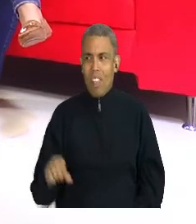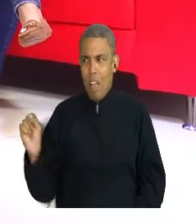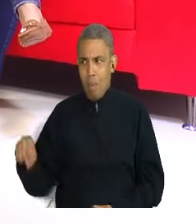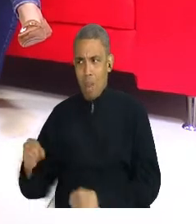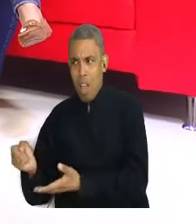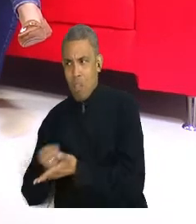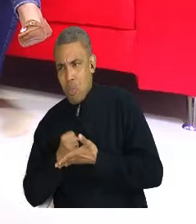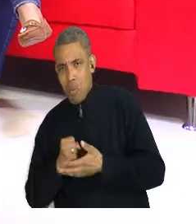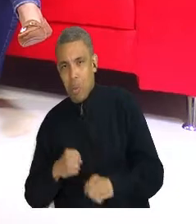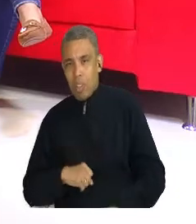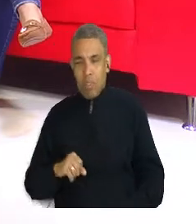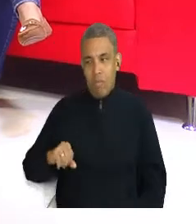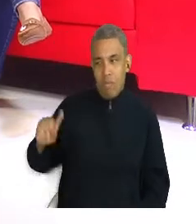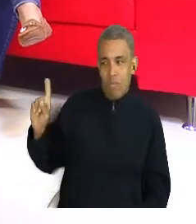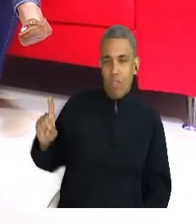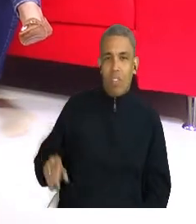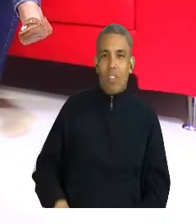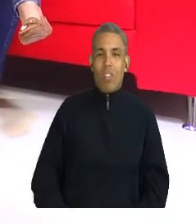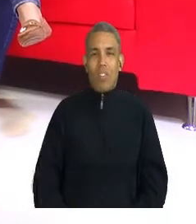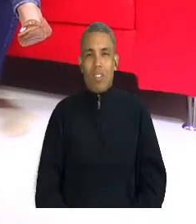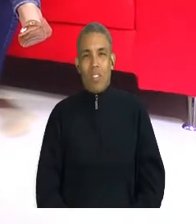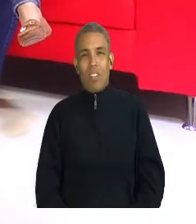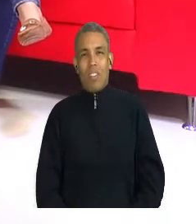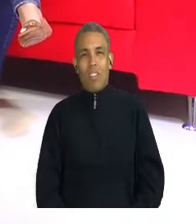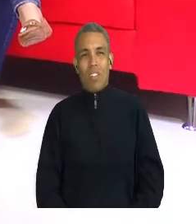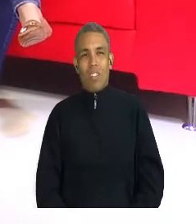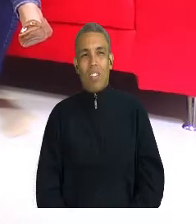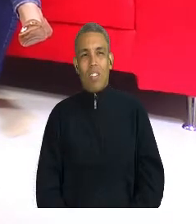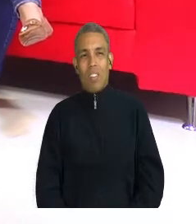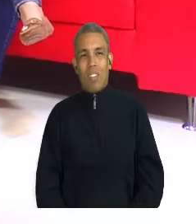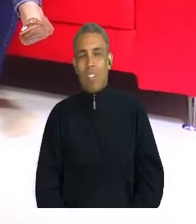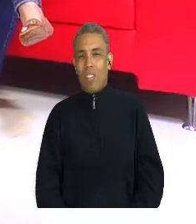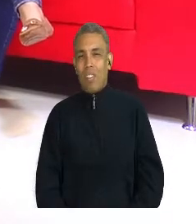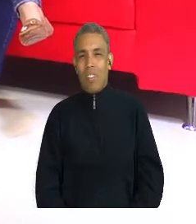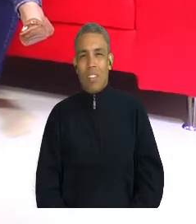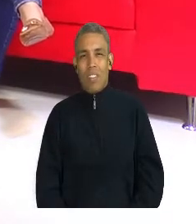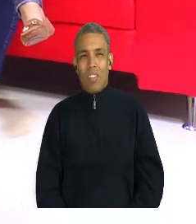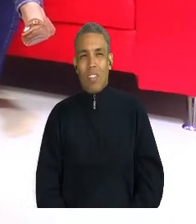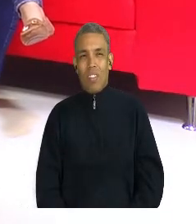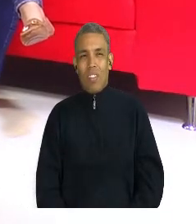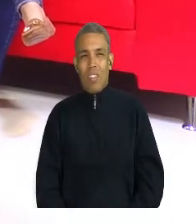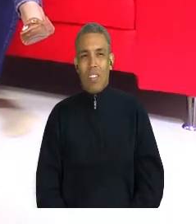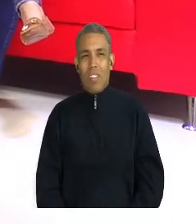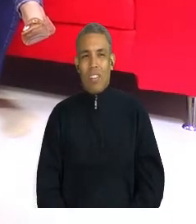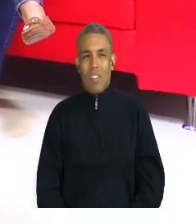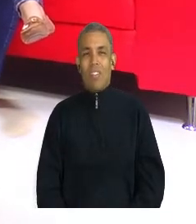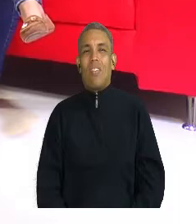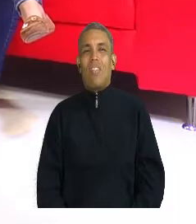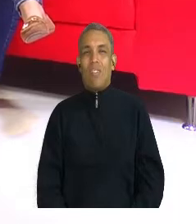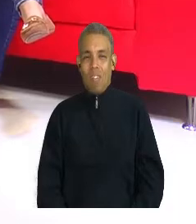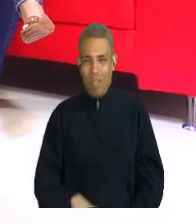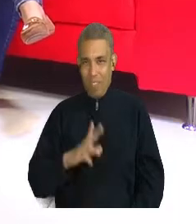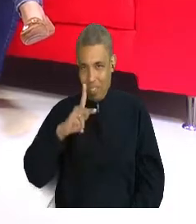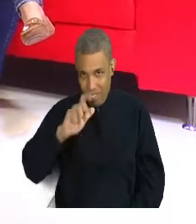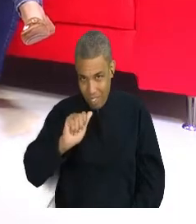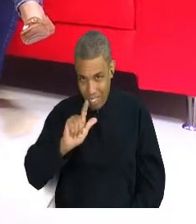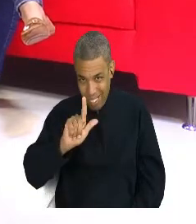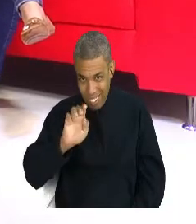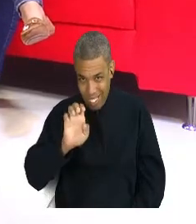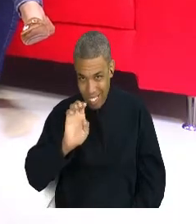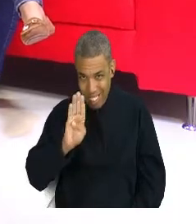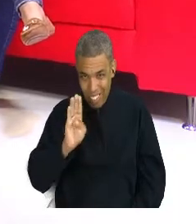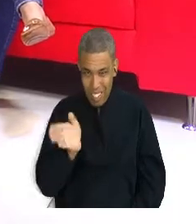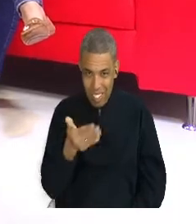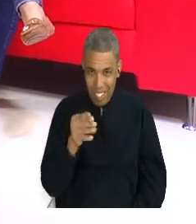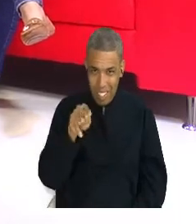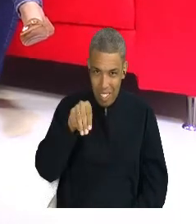Claro, ayúdame. No sé, no me acuerdo. Aunque la gente Calen Morales. No, perdiste. Que somos polos opuestos. Obvio. Perdiste. Tuve que cantar.